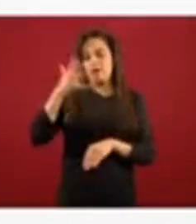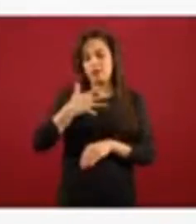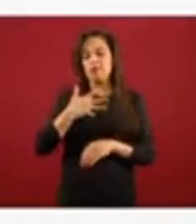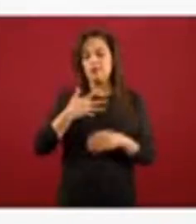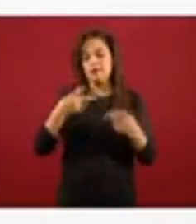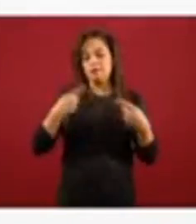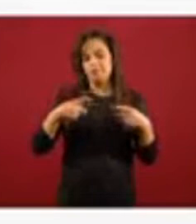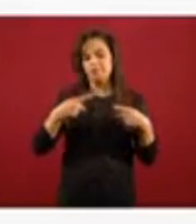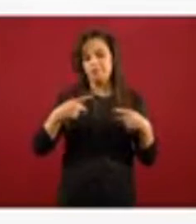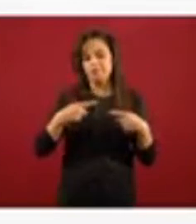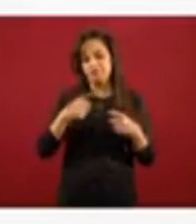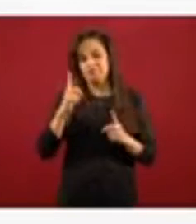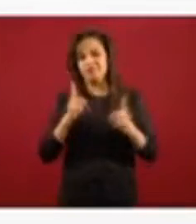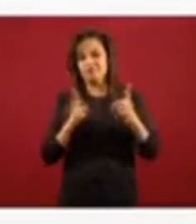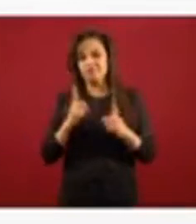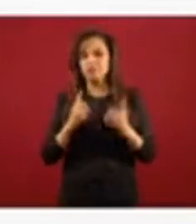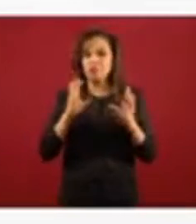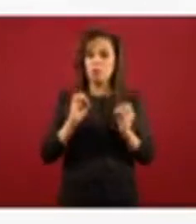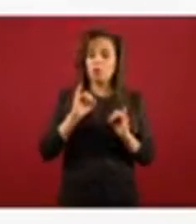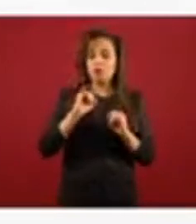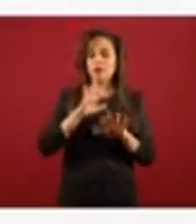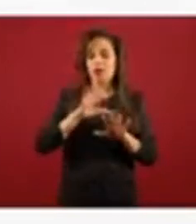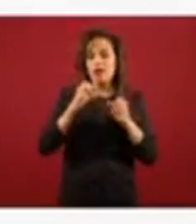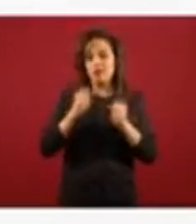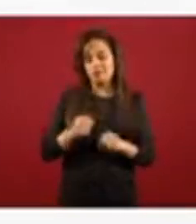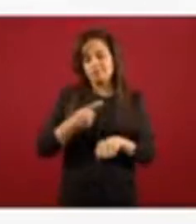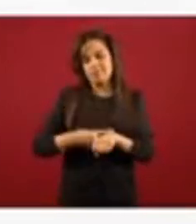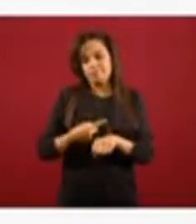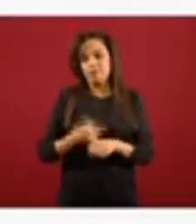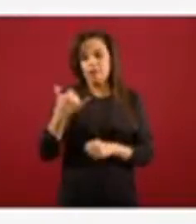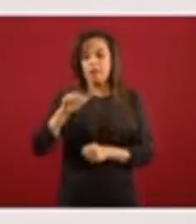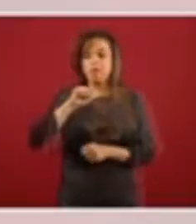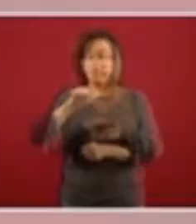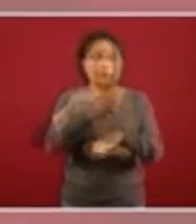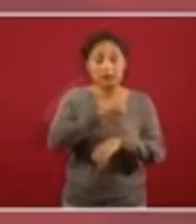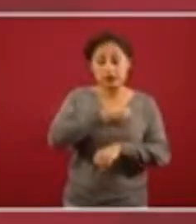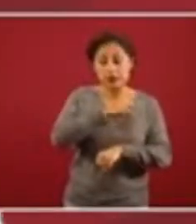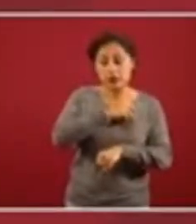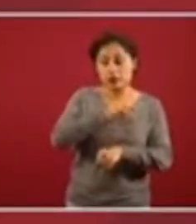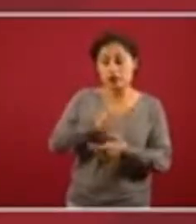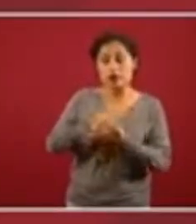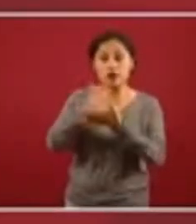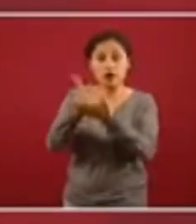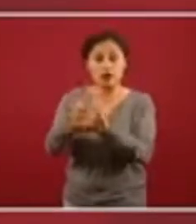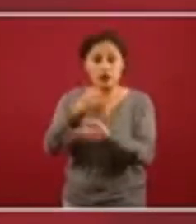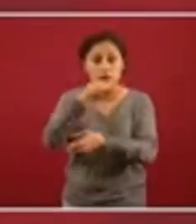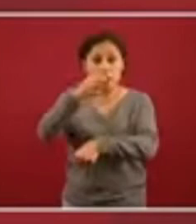se actualiza a 16 defunciones las que han ocurrido hasta el momento. En este momento, y para